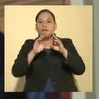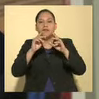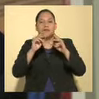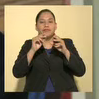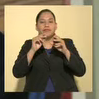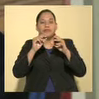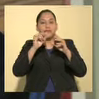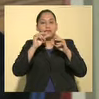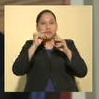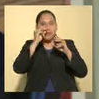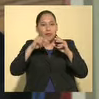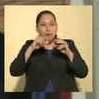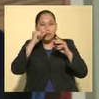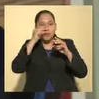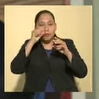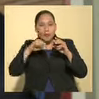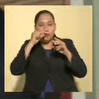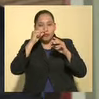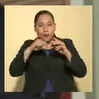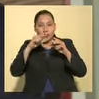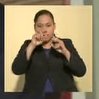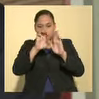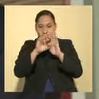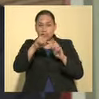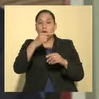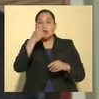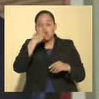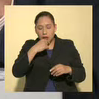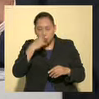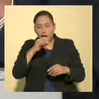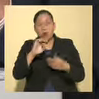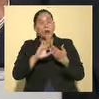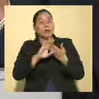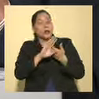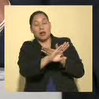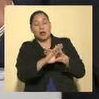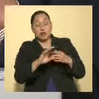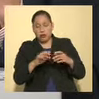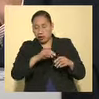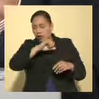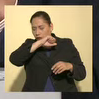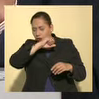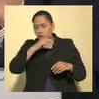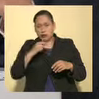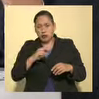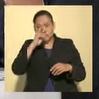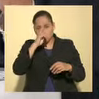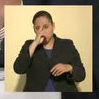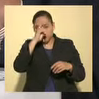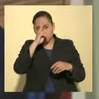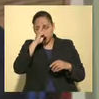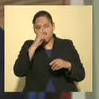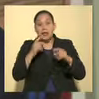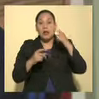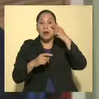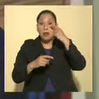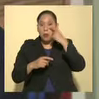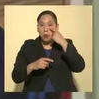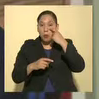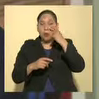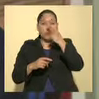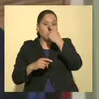Cuando nos da gripa o alergia, por ejemplo, entonces y se obstruye alguno de los